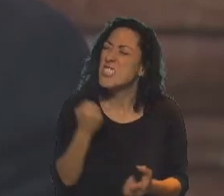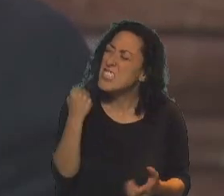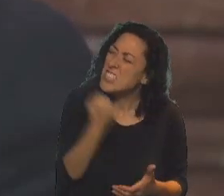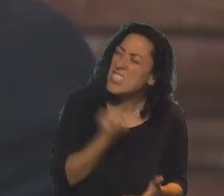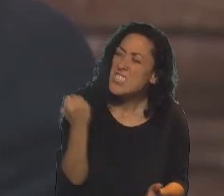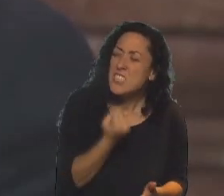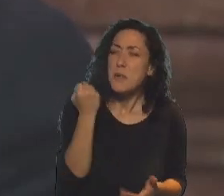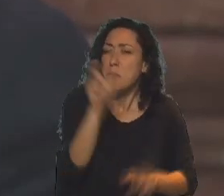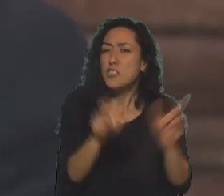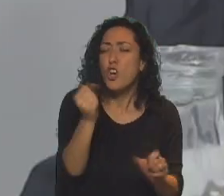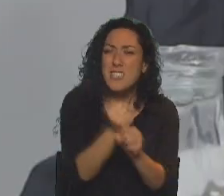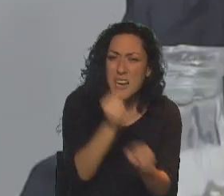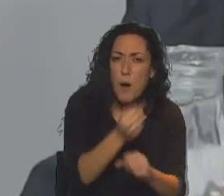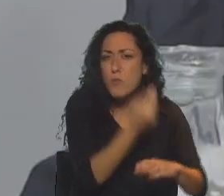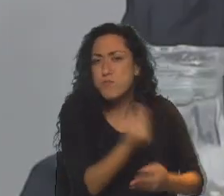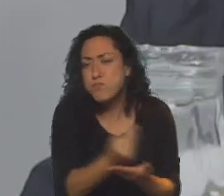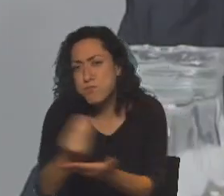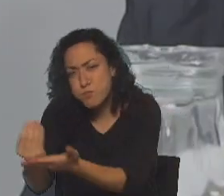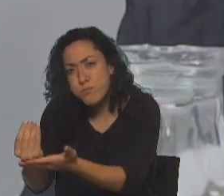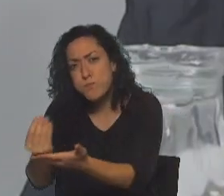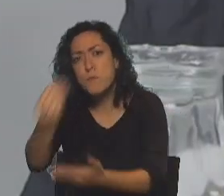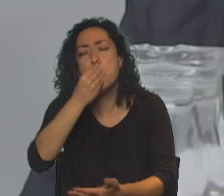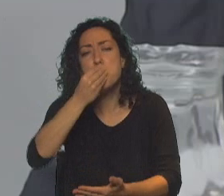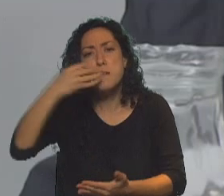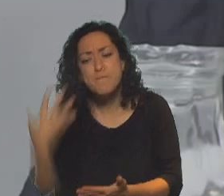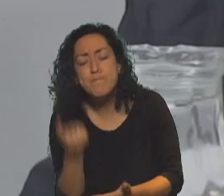tener un trabajo, no lo vamos a lograr